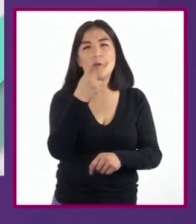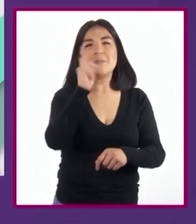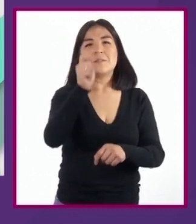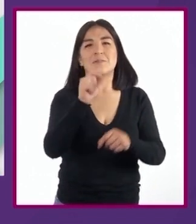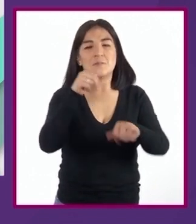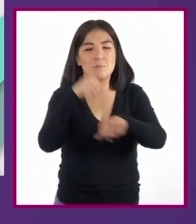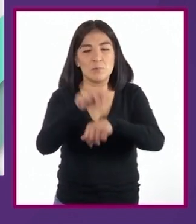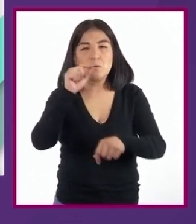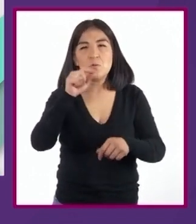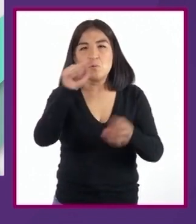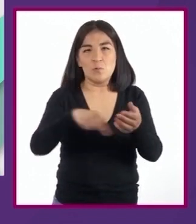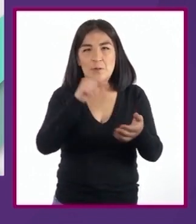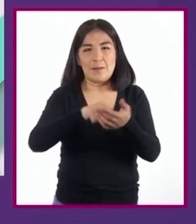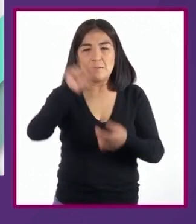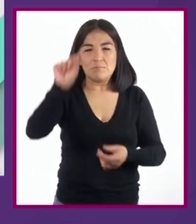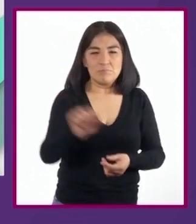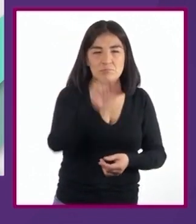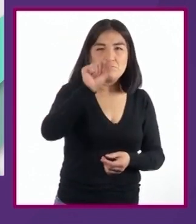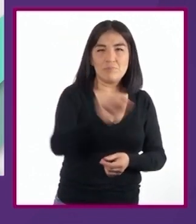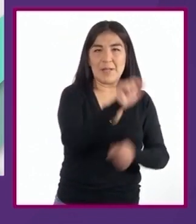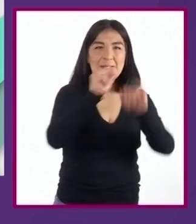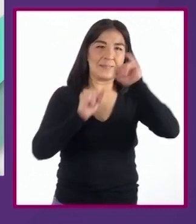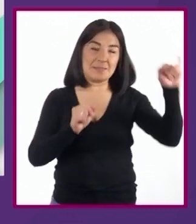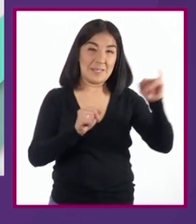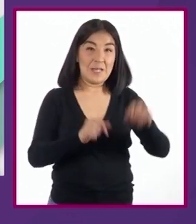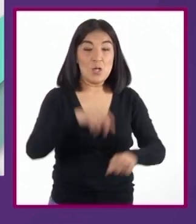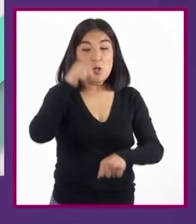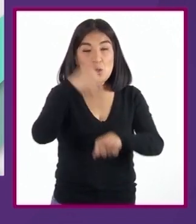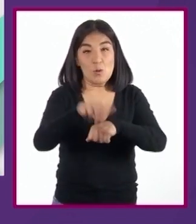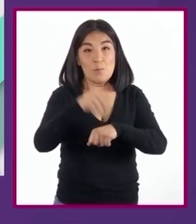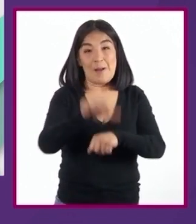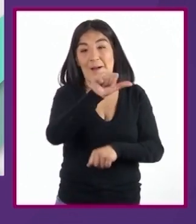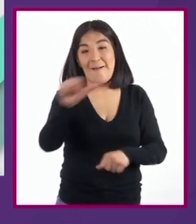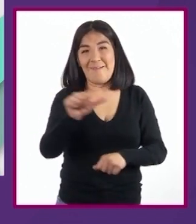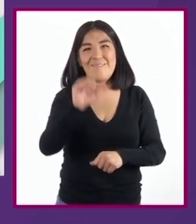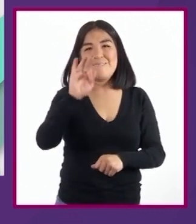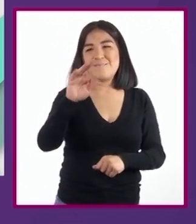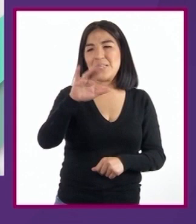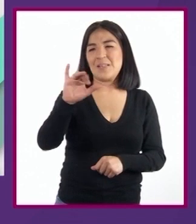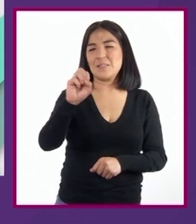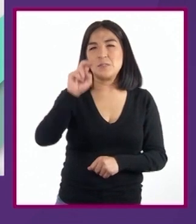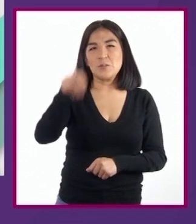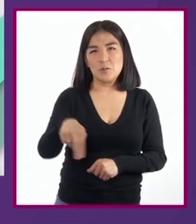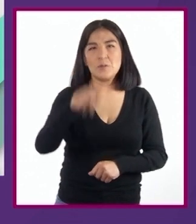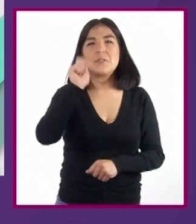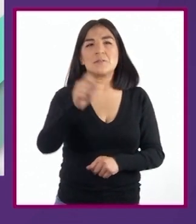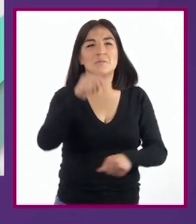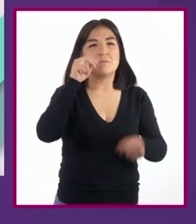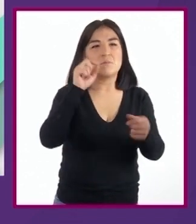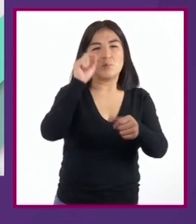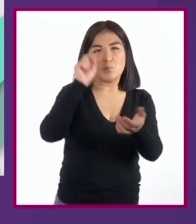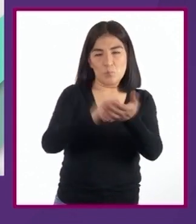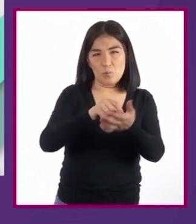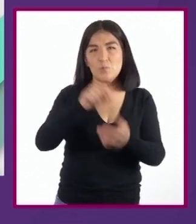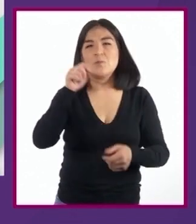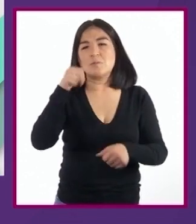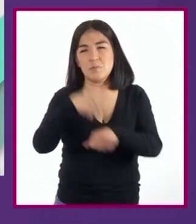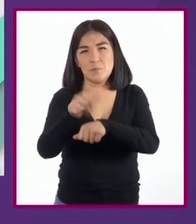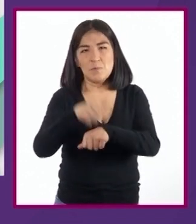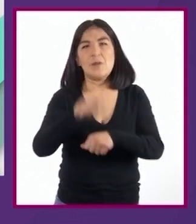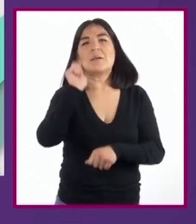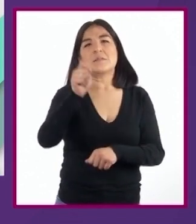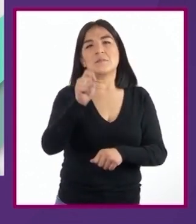la izquierda, y en el caso de número decimal a fracción, se expresa como fracción decimal, es decir,